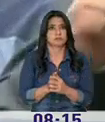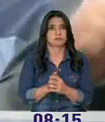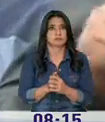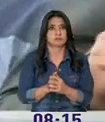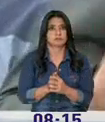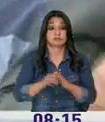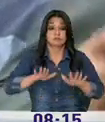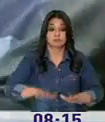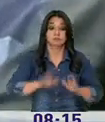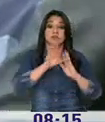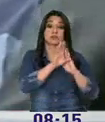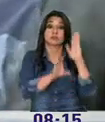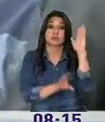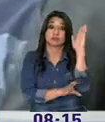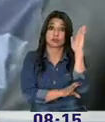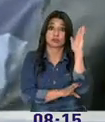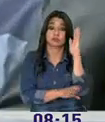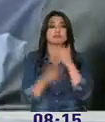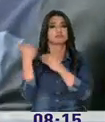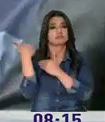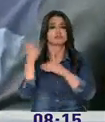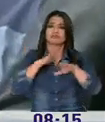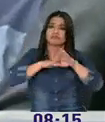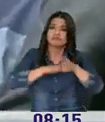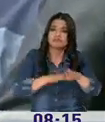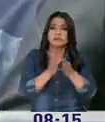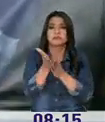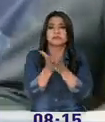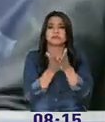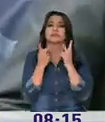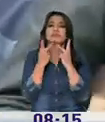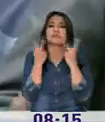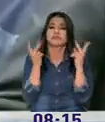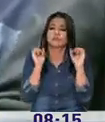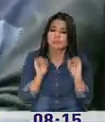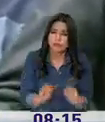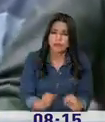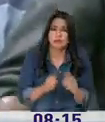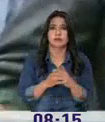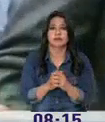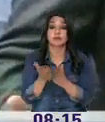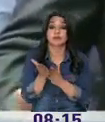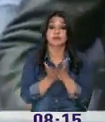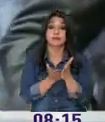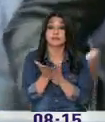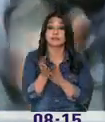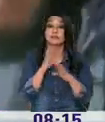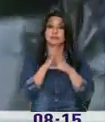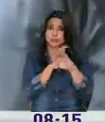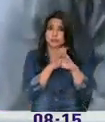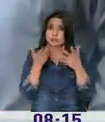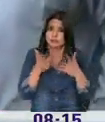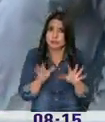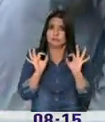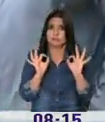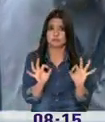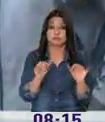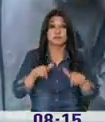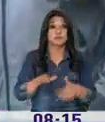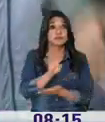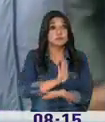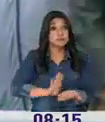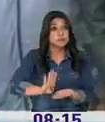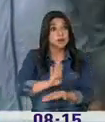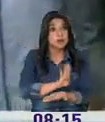la Constitución nos ampara para tener los servicios públicos y de hecho el servicio de transporte es uno de ellos. Nosotros somos un barrio